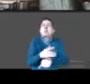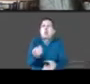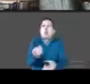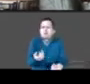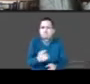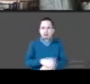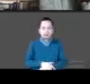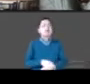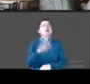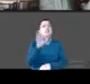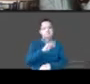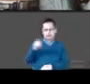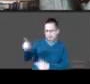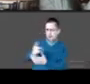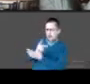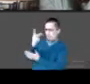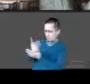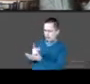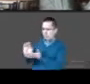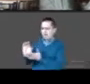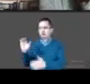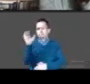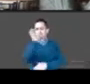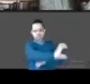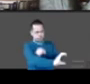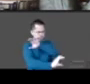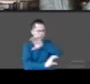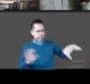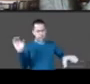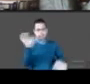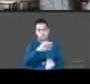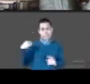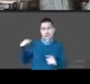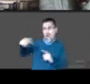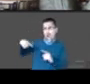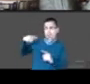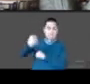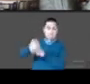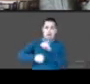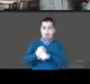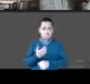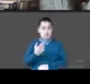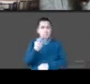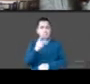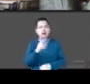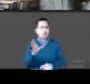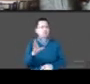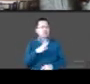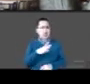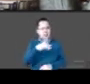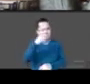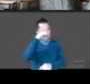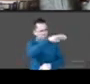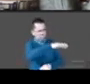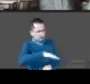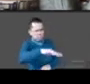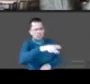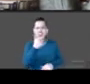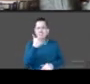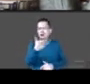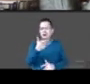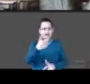transferencia condicionada como los no condicionados pues hay la estructura tan heterogénea de nuestro aparato económico pues